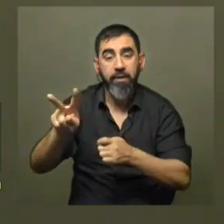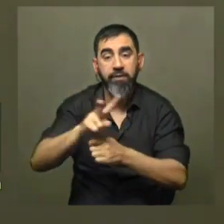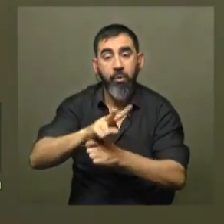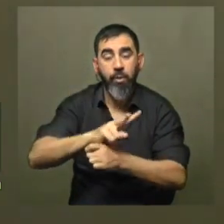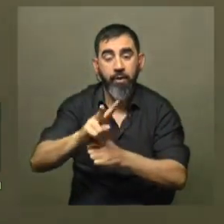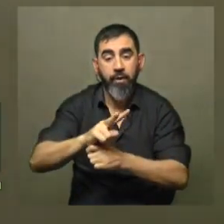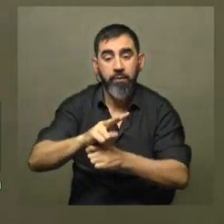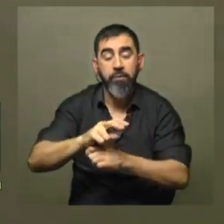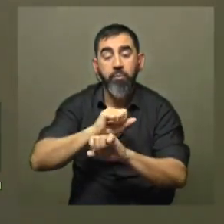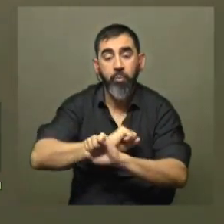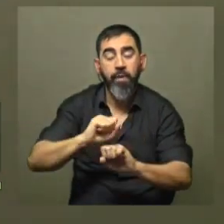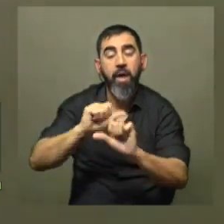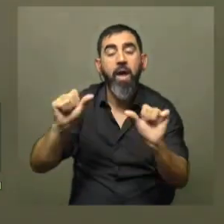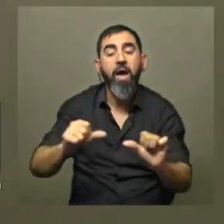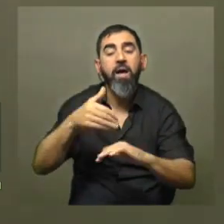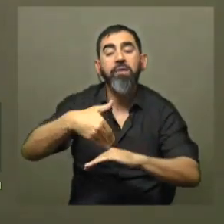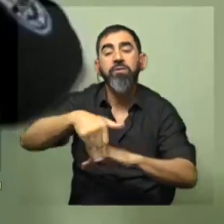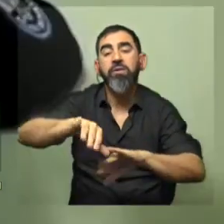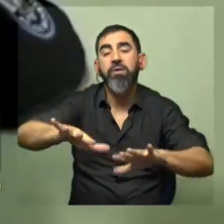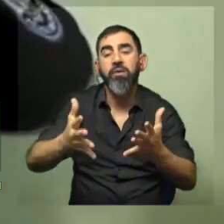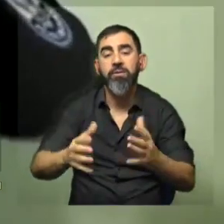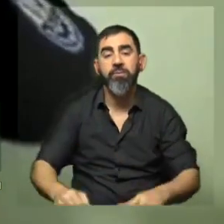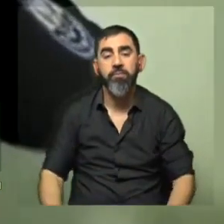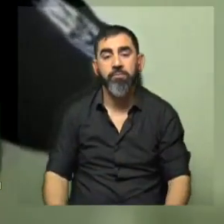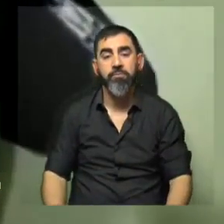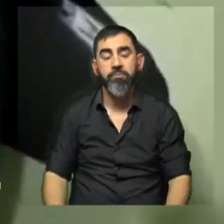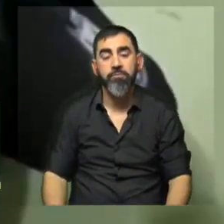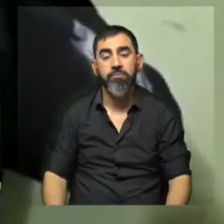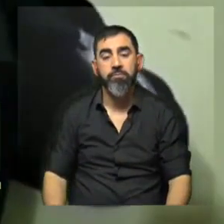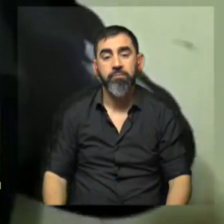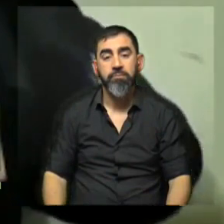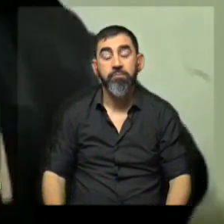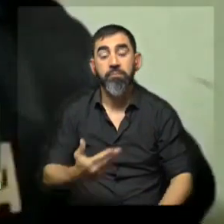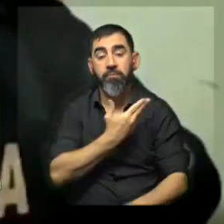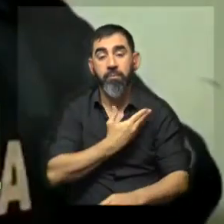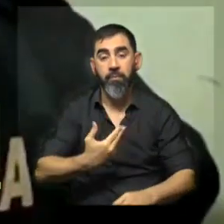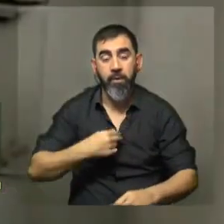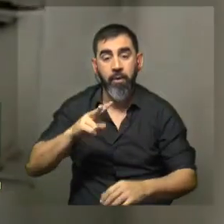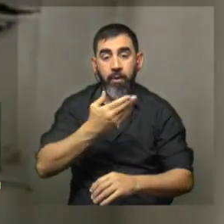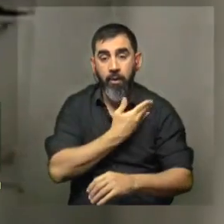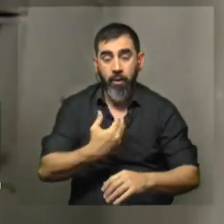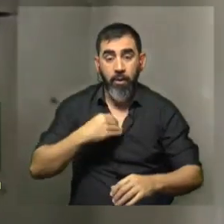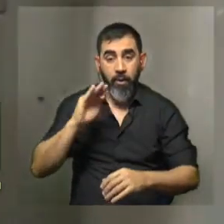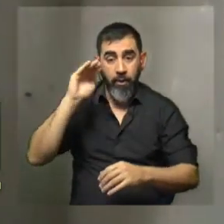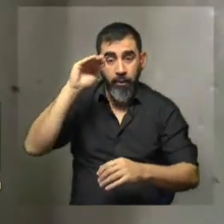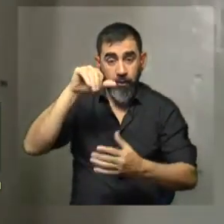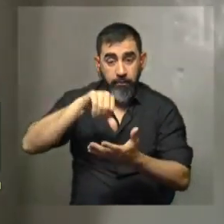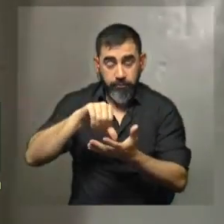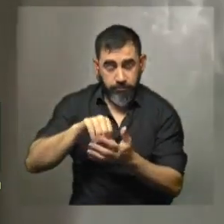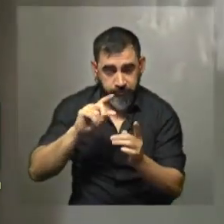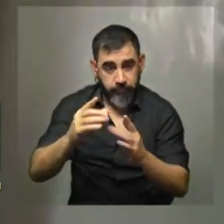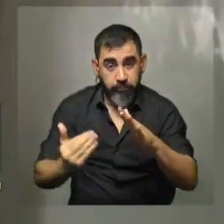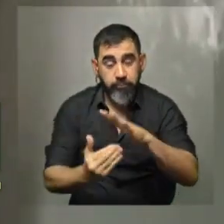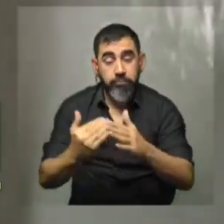y se analizarán las acciones realizadas. El COSEP está integrado por el presidente y vicepresidente de la República, así como las